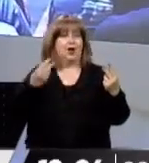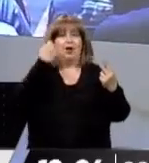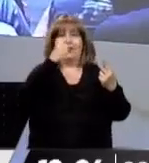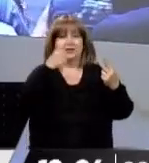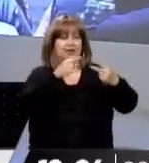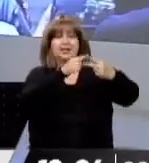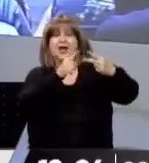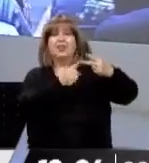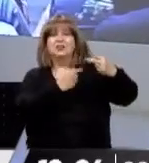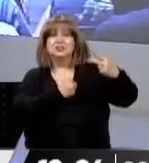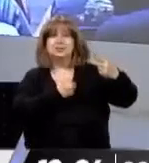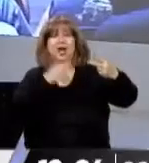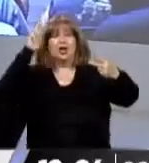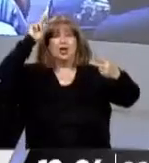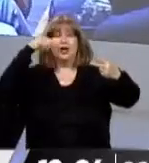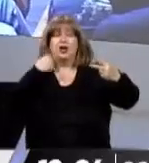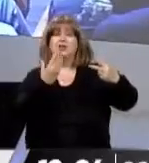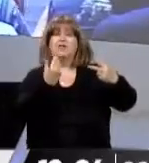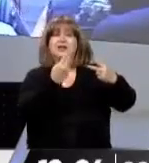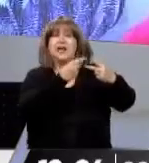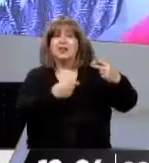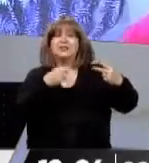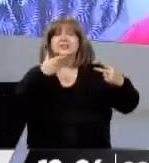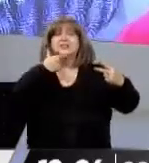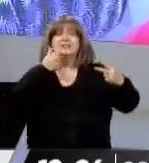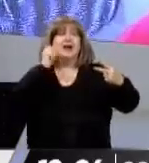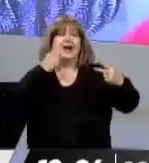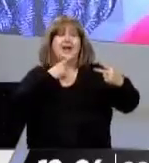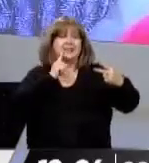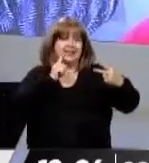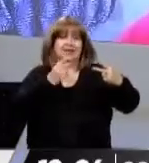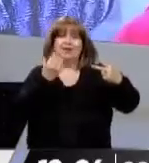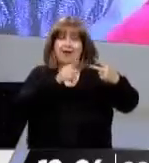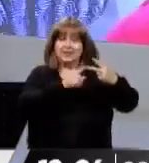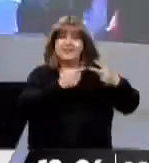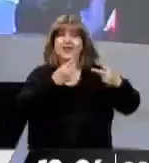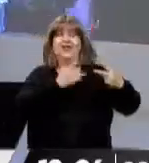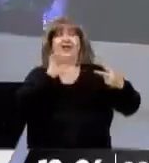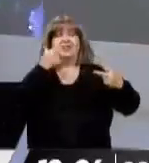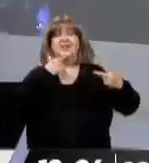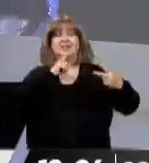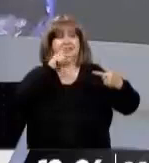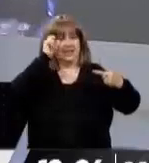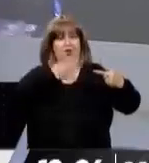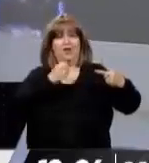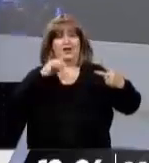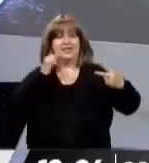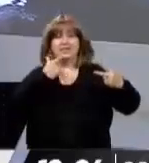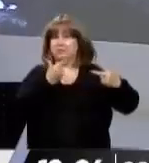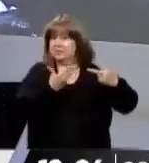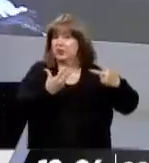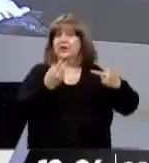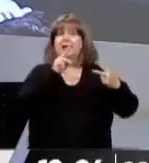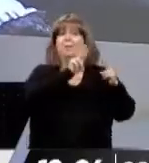las que está nominando Alfredo Cornejo. Claro, mencionaron solamente lo del tema de enero, que están, suelen estar muchas personas de vacaciones, exacto, eso es lo que pasó en la mayoría,